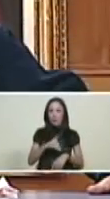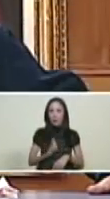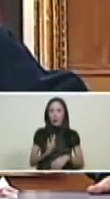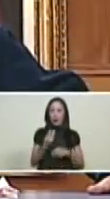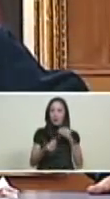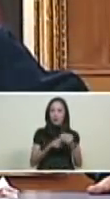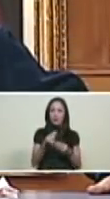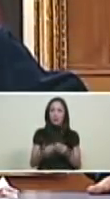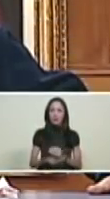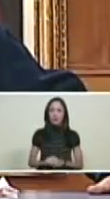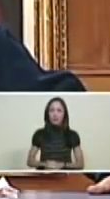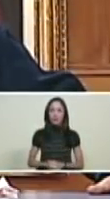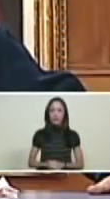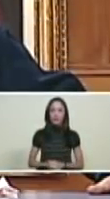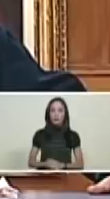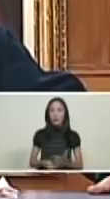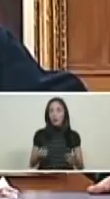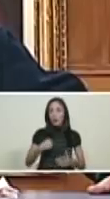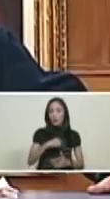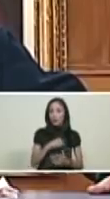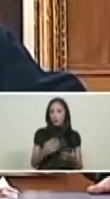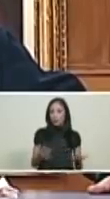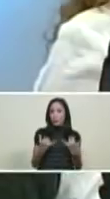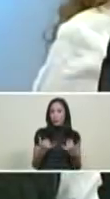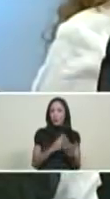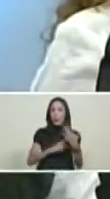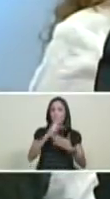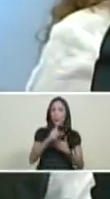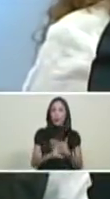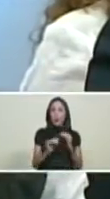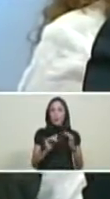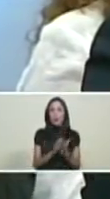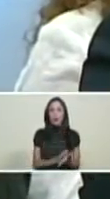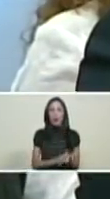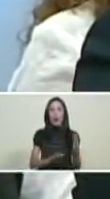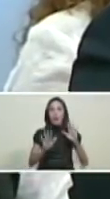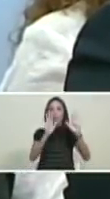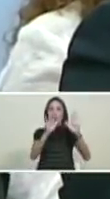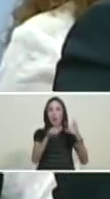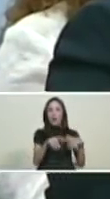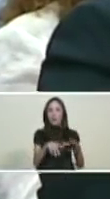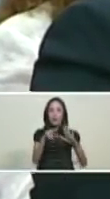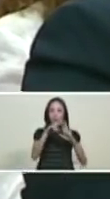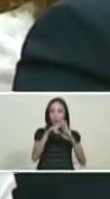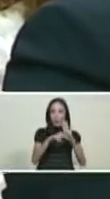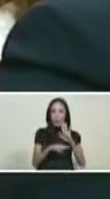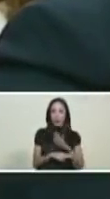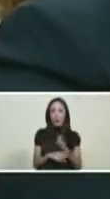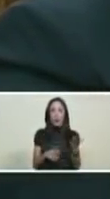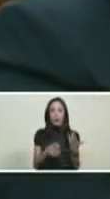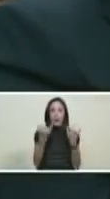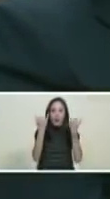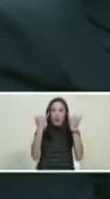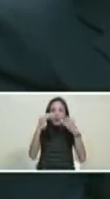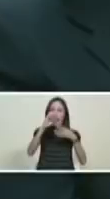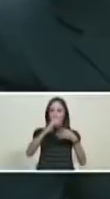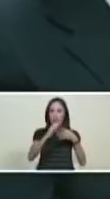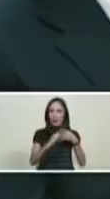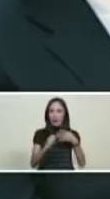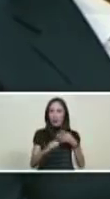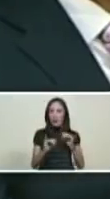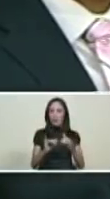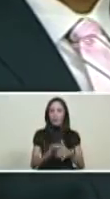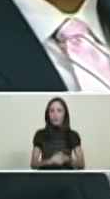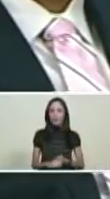y nosotros con el programa de recuperación económica en sus 10 líneas estratégicas y con el